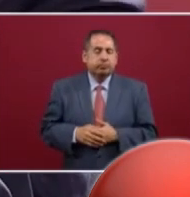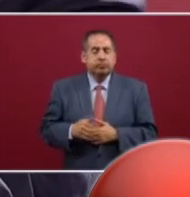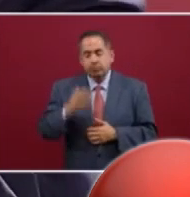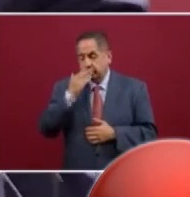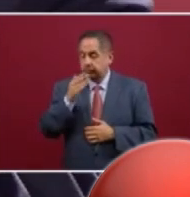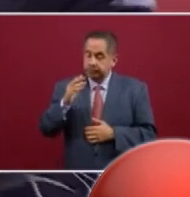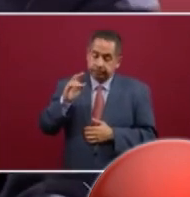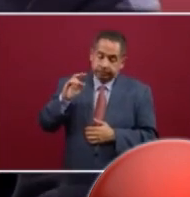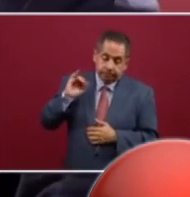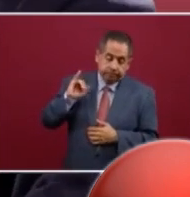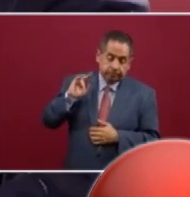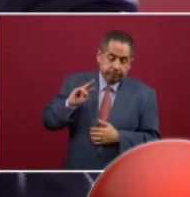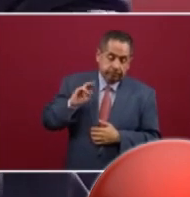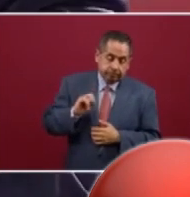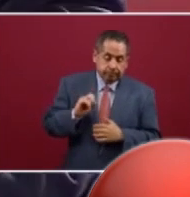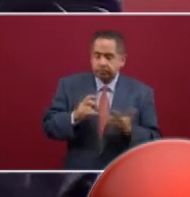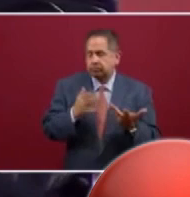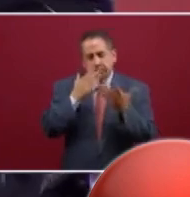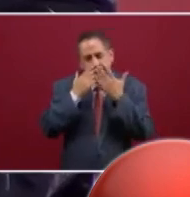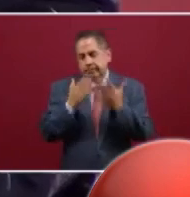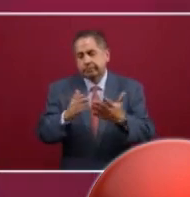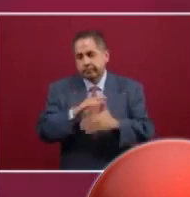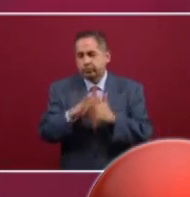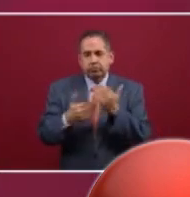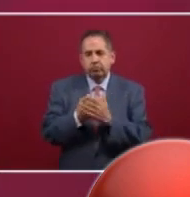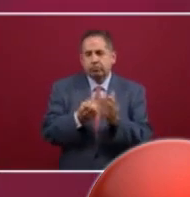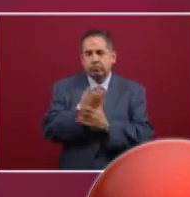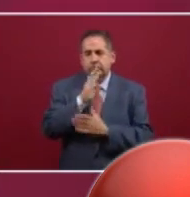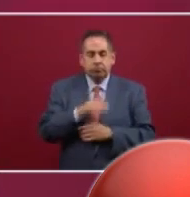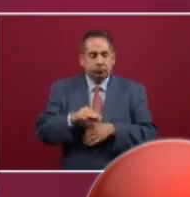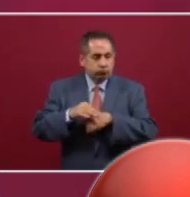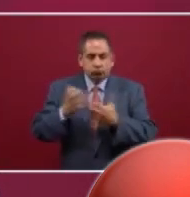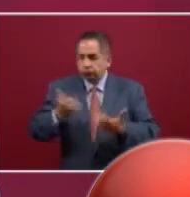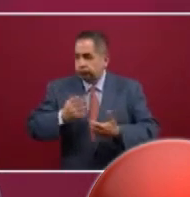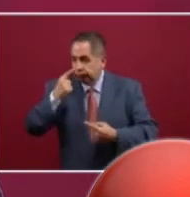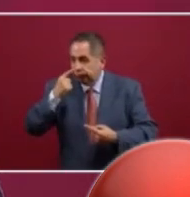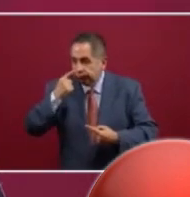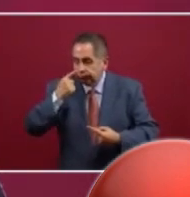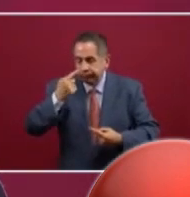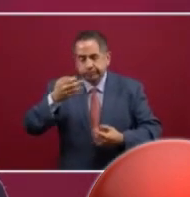buenos los resultados, así lo demuestran los hechos.